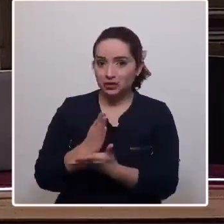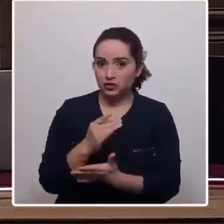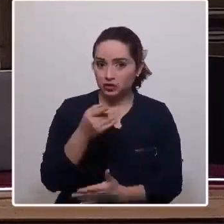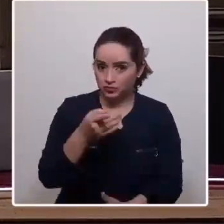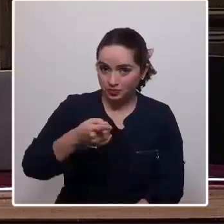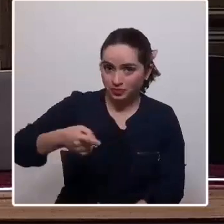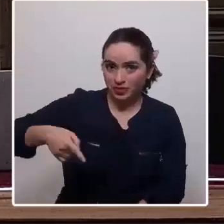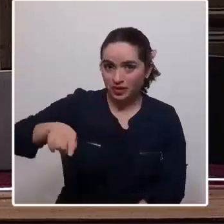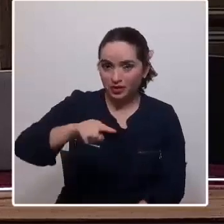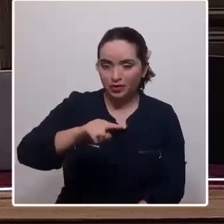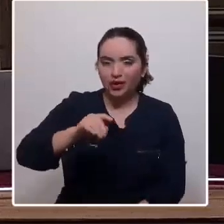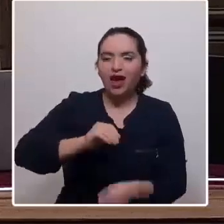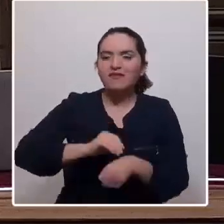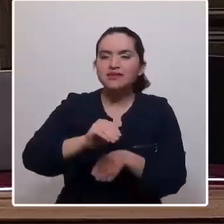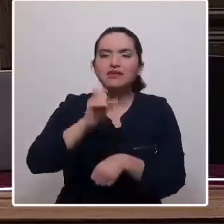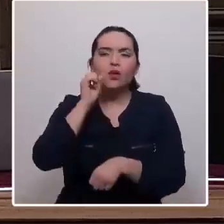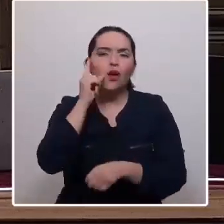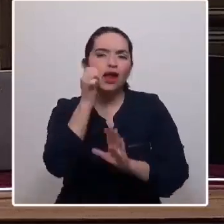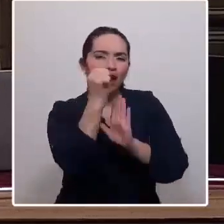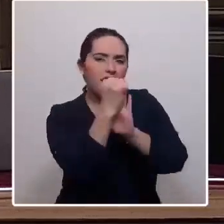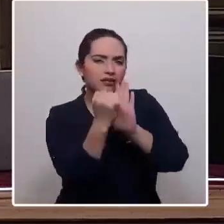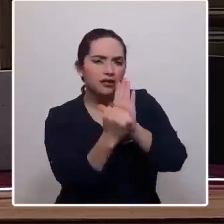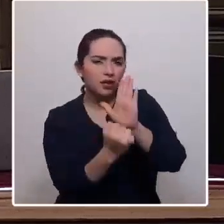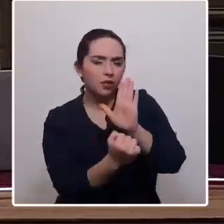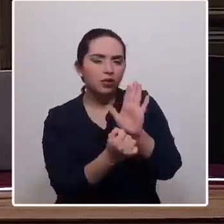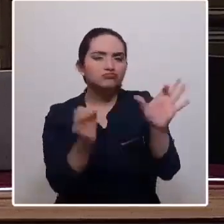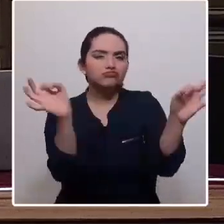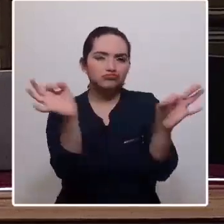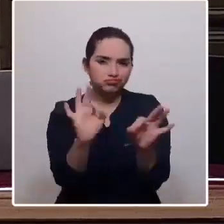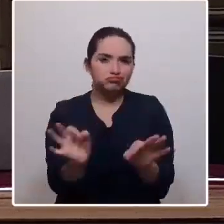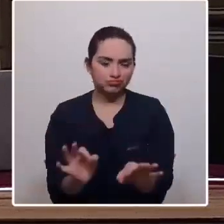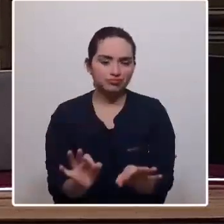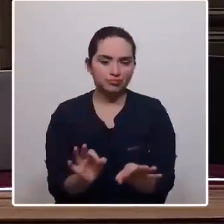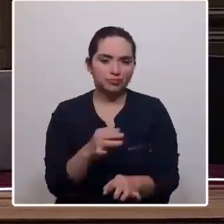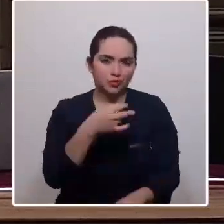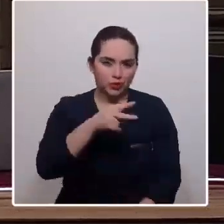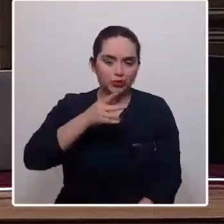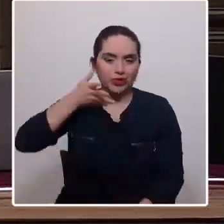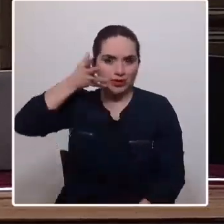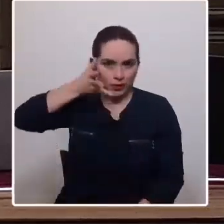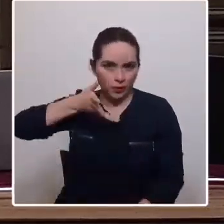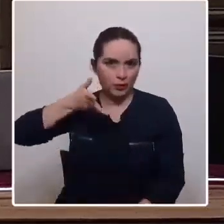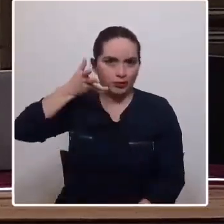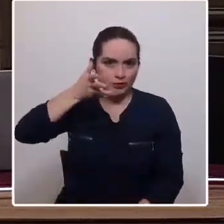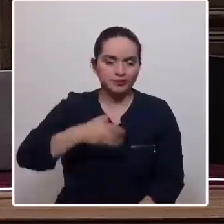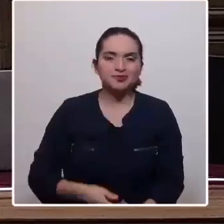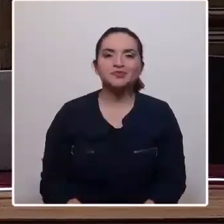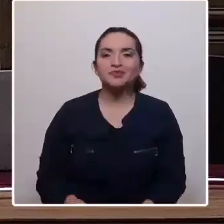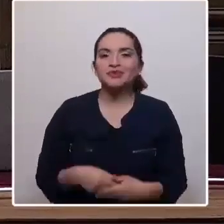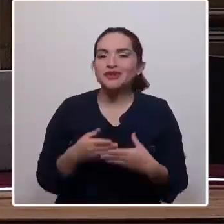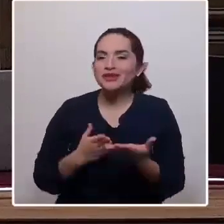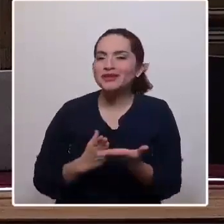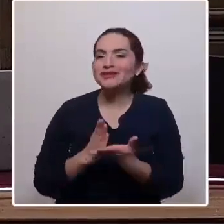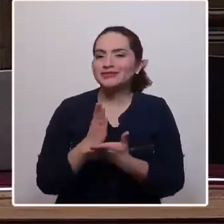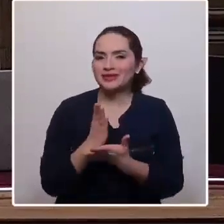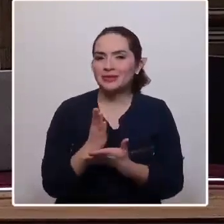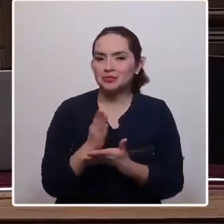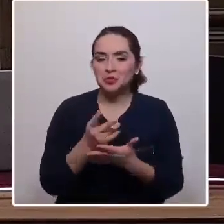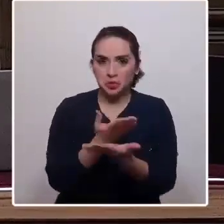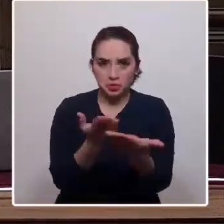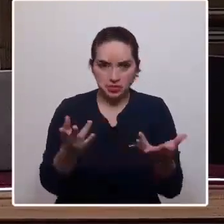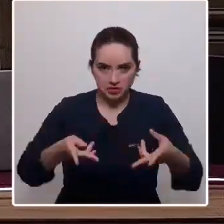intervención indiquen cuáles son los artículos a los que se referirán durante su discurso. Iniciamos entonces, ofrezco la